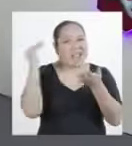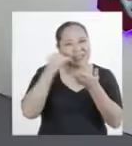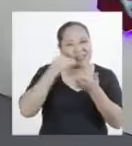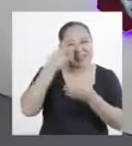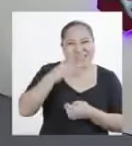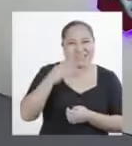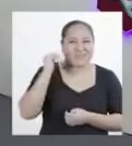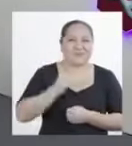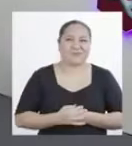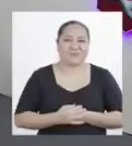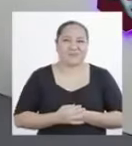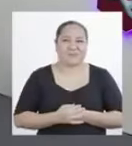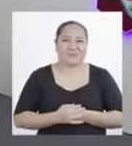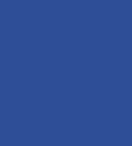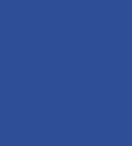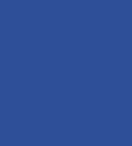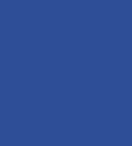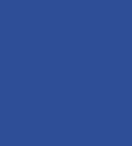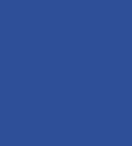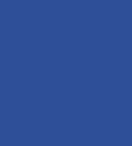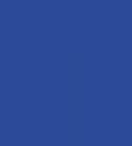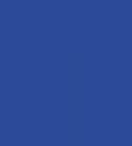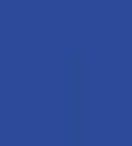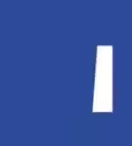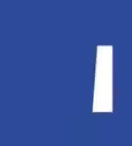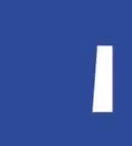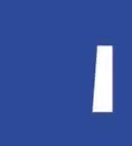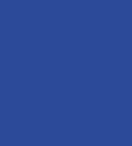¡Cuídense mucho! ¡A estudiar siempre! ¡Chao!